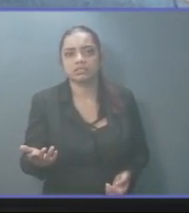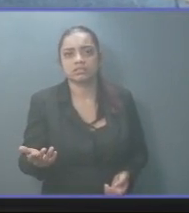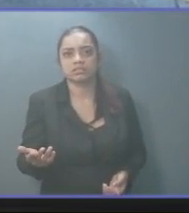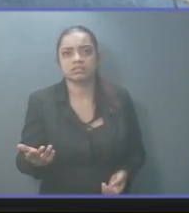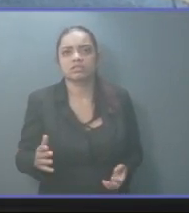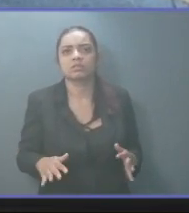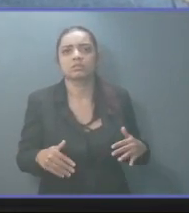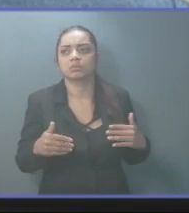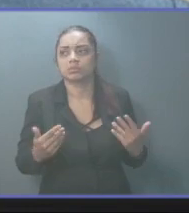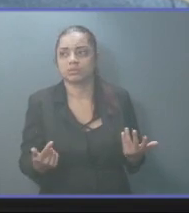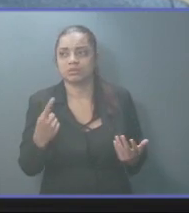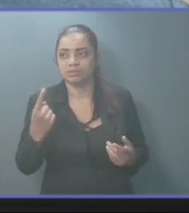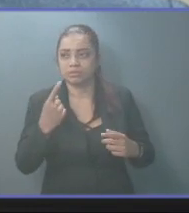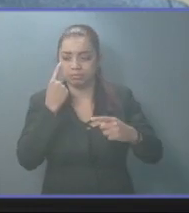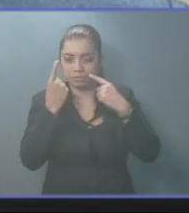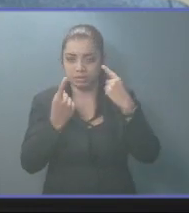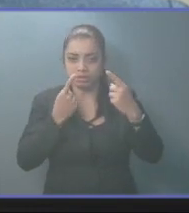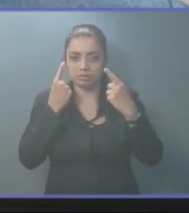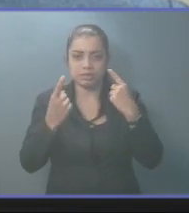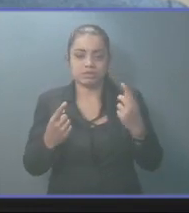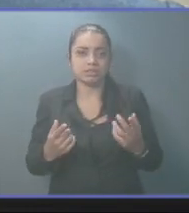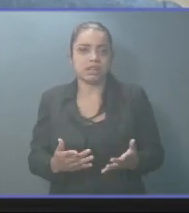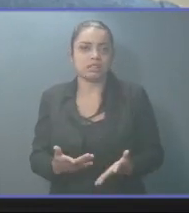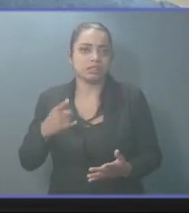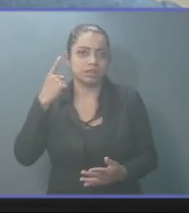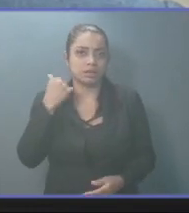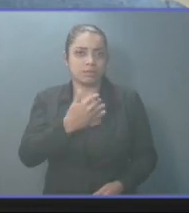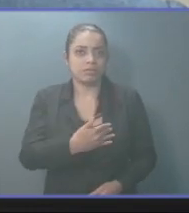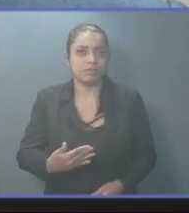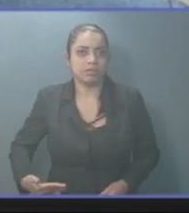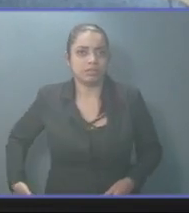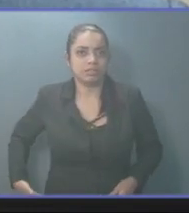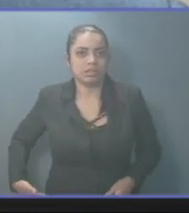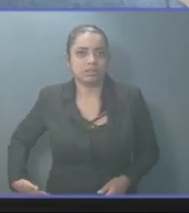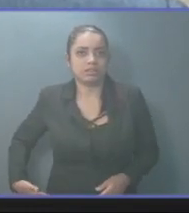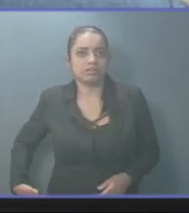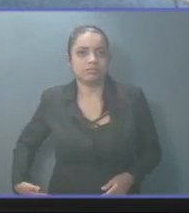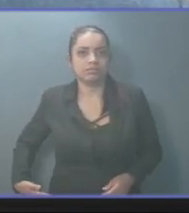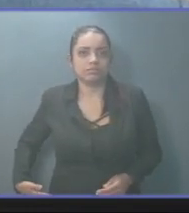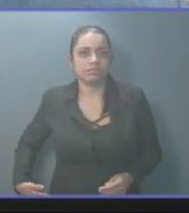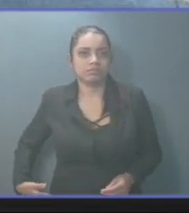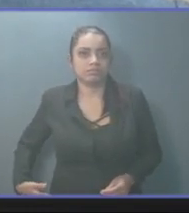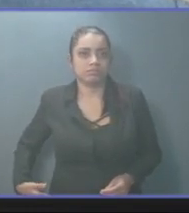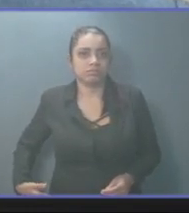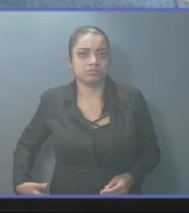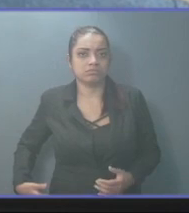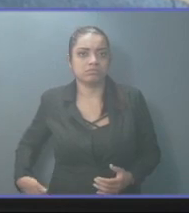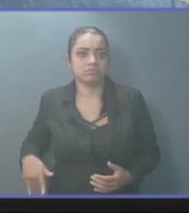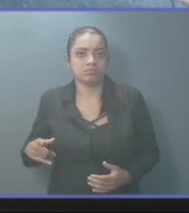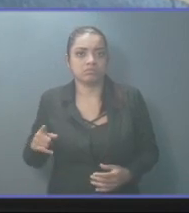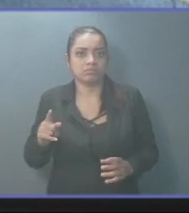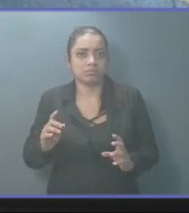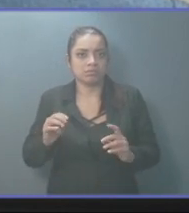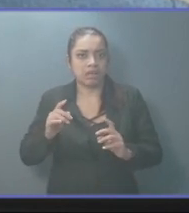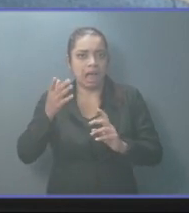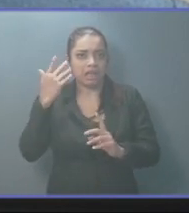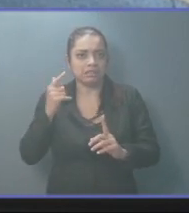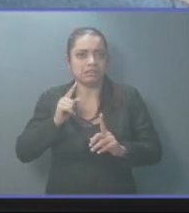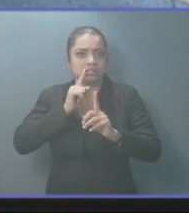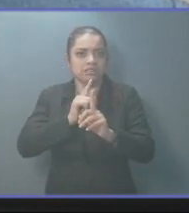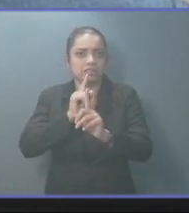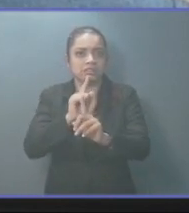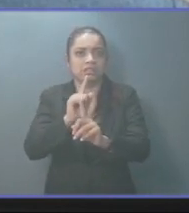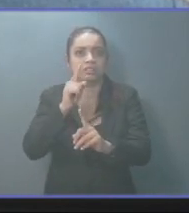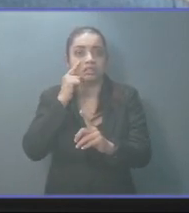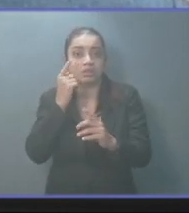porque en las visitas anteriores el presidente no vino acompañado de la misma manera si es que usted dice